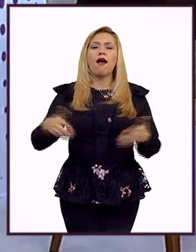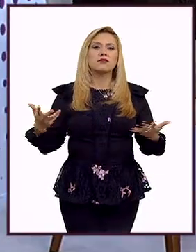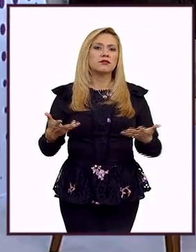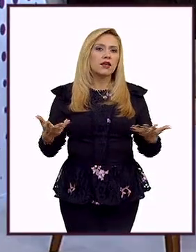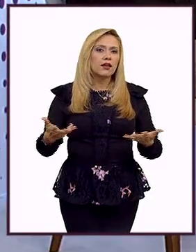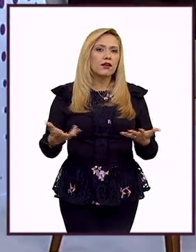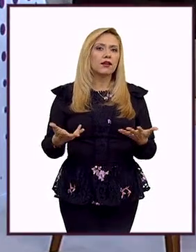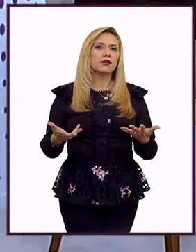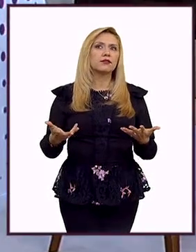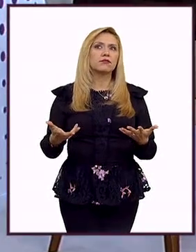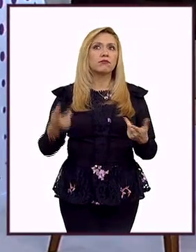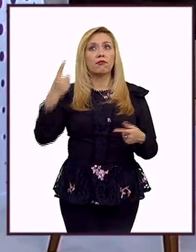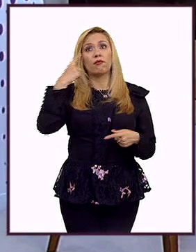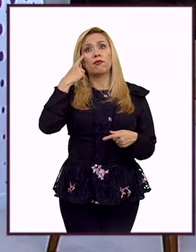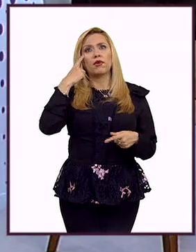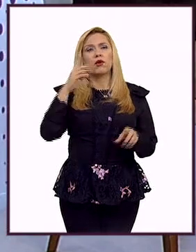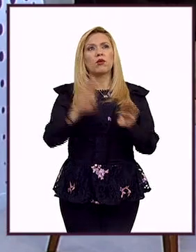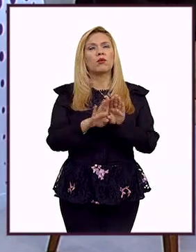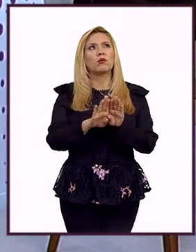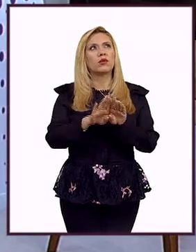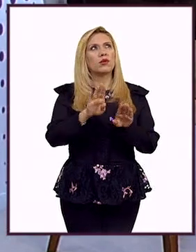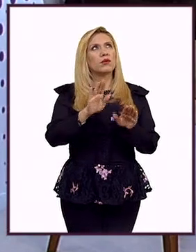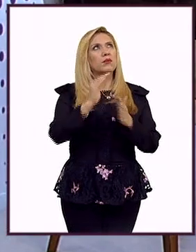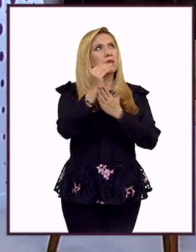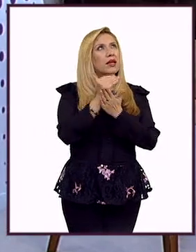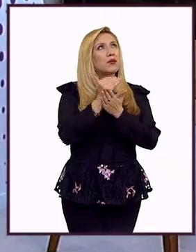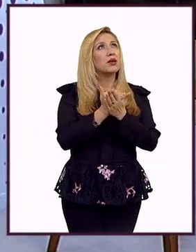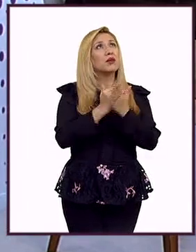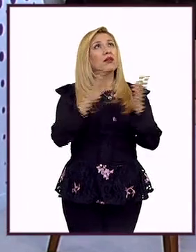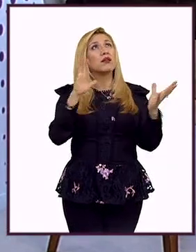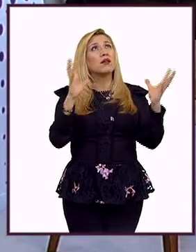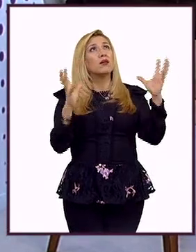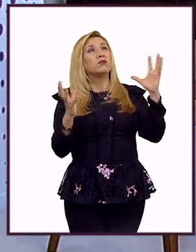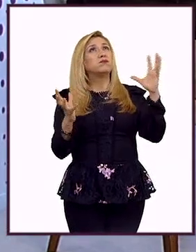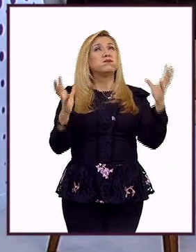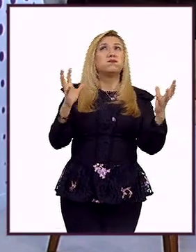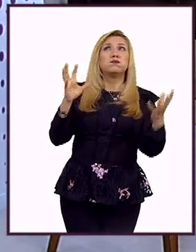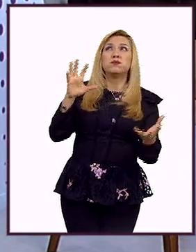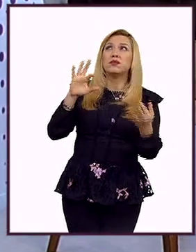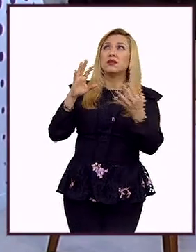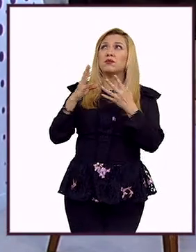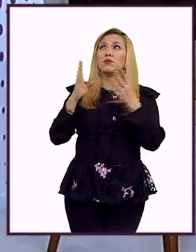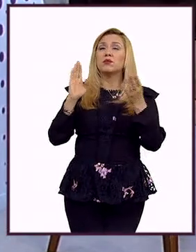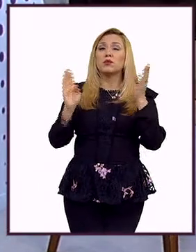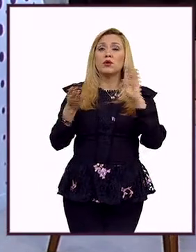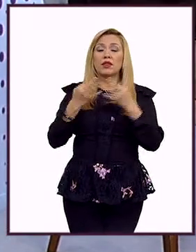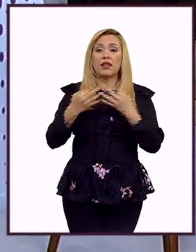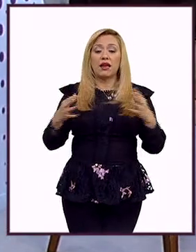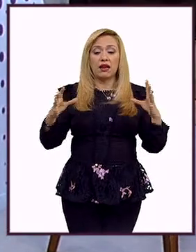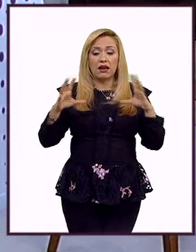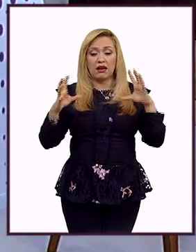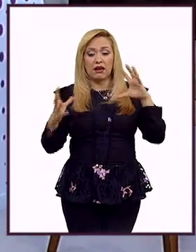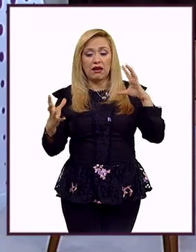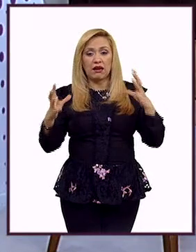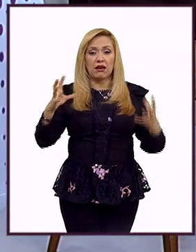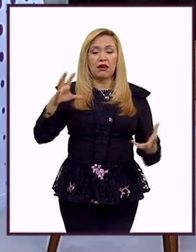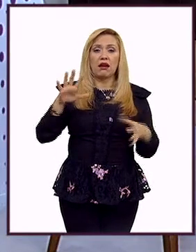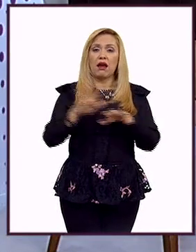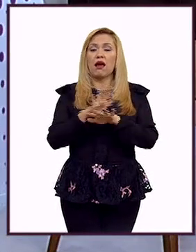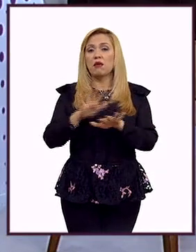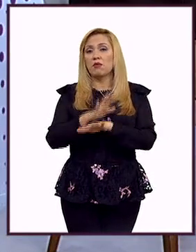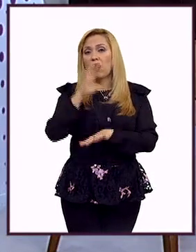que mitiguen estos efectos del cambio climático, y sobre todo reconozcamos pues que los campesinos, las